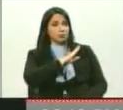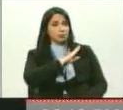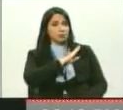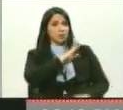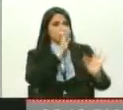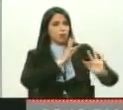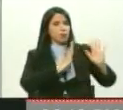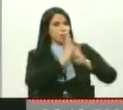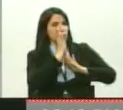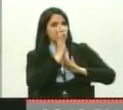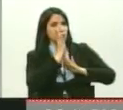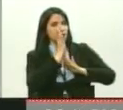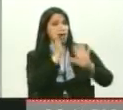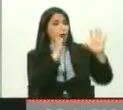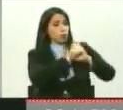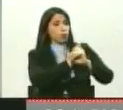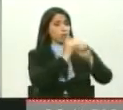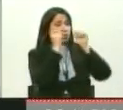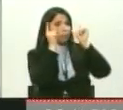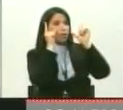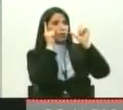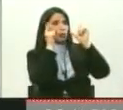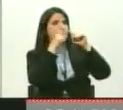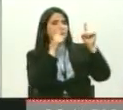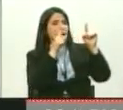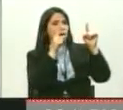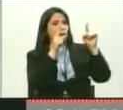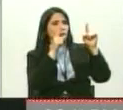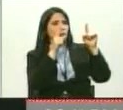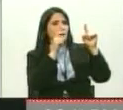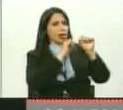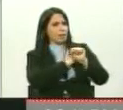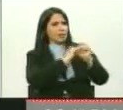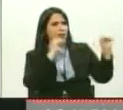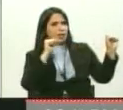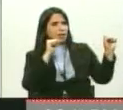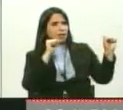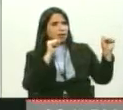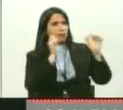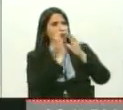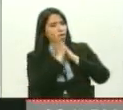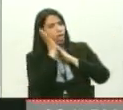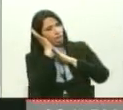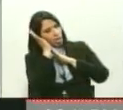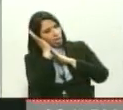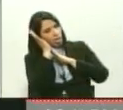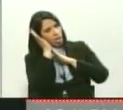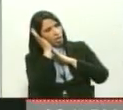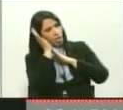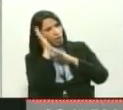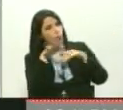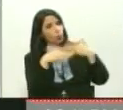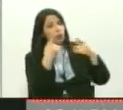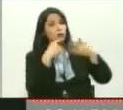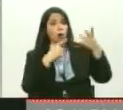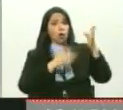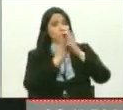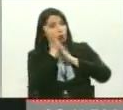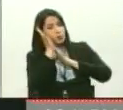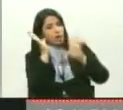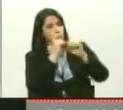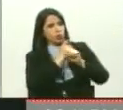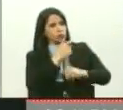Yo en la noche estaba despierto y en el día descansaba. Descansaba. Mientras los demás dormían en la noche, yo